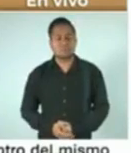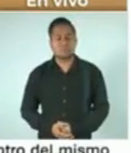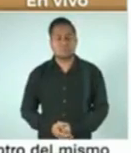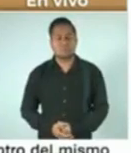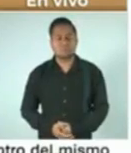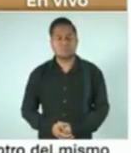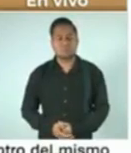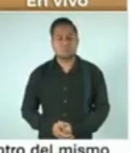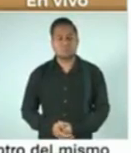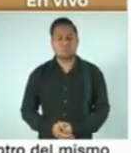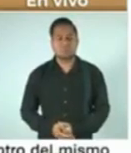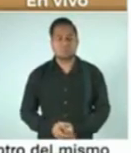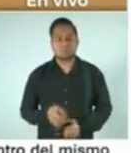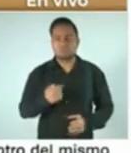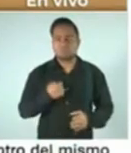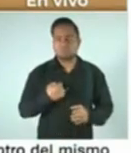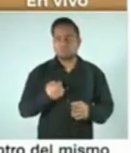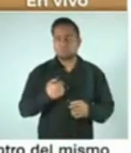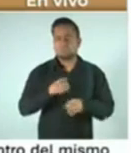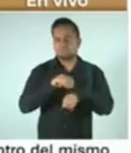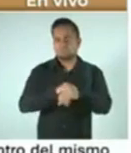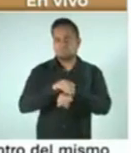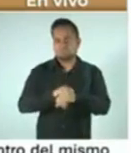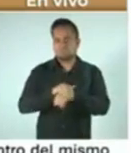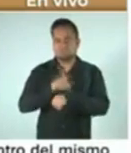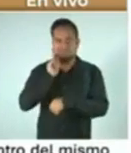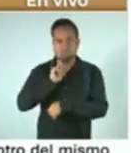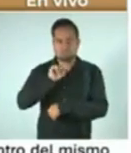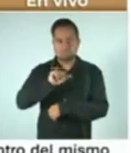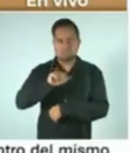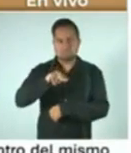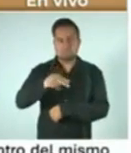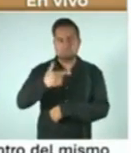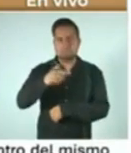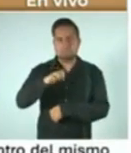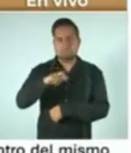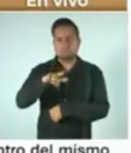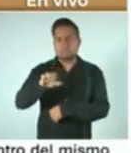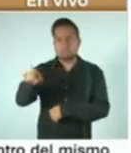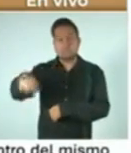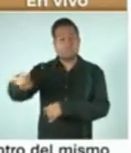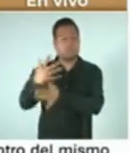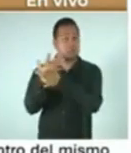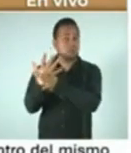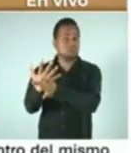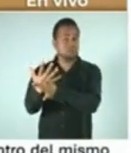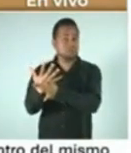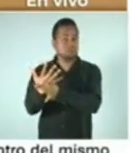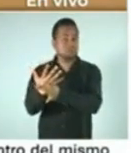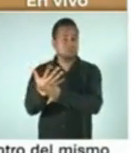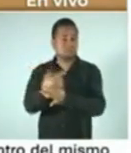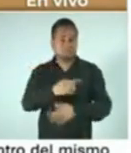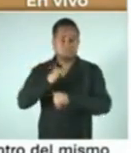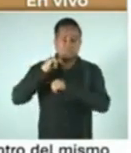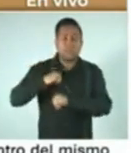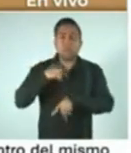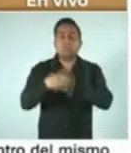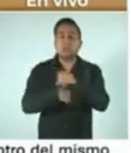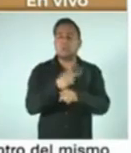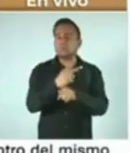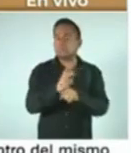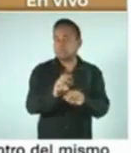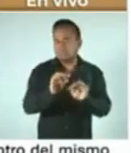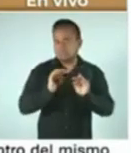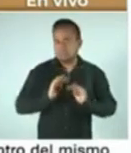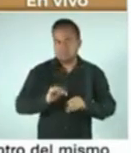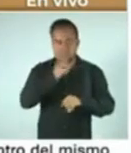a nuestra amiga Ángeles. Eso lo señalan ellos. La autoridad va a investigar.